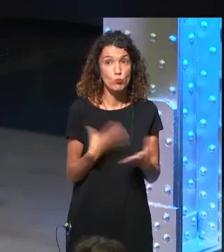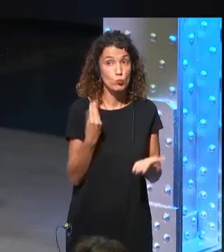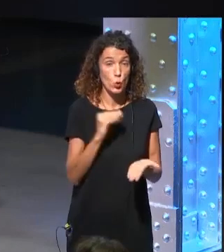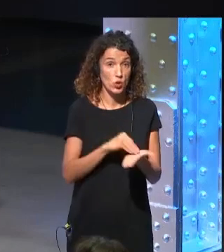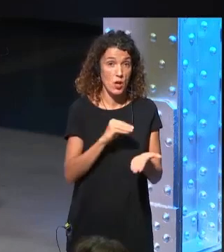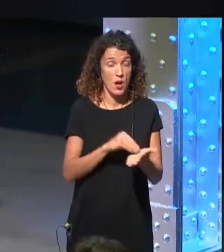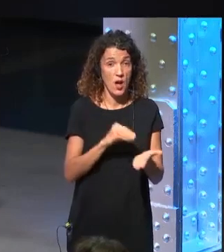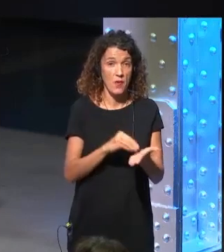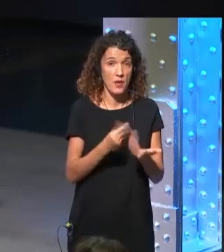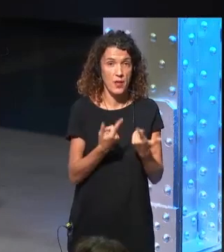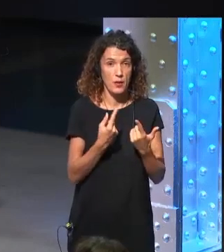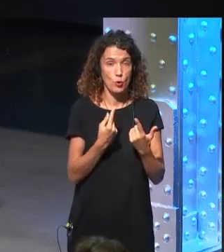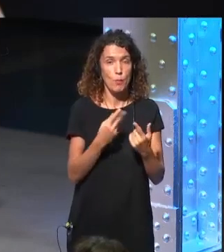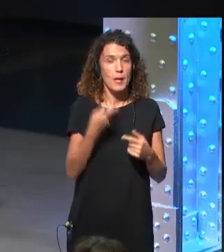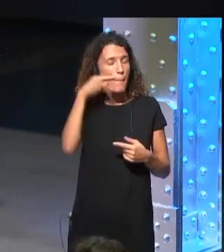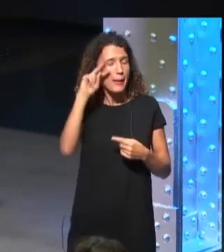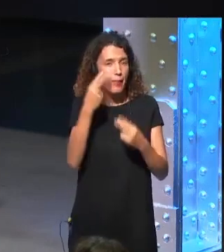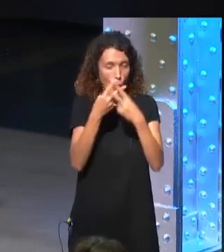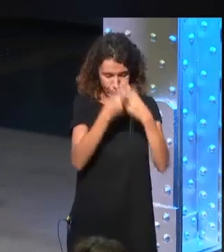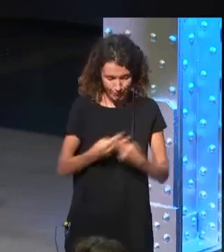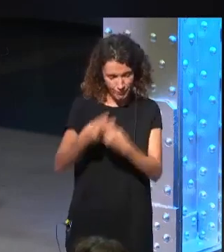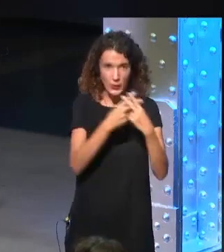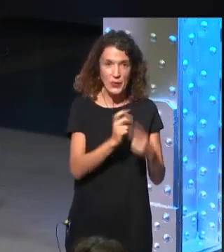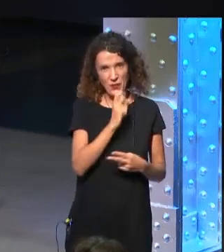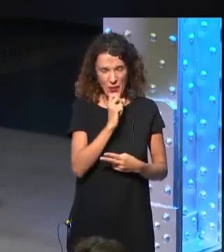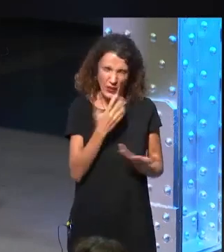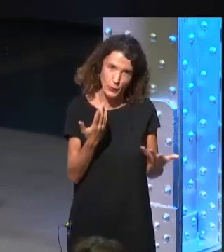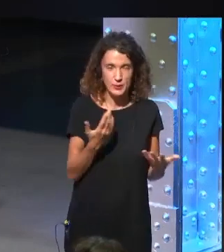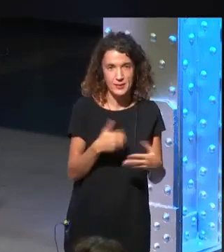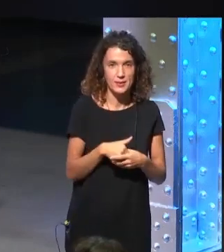Muchas veces uno es muy malo analizando su propia experiencia, pero